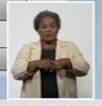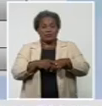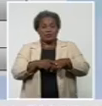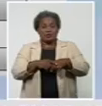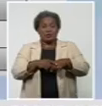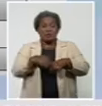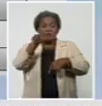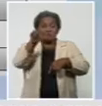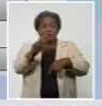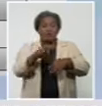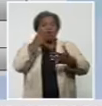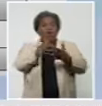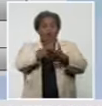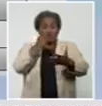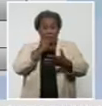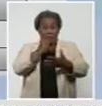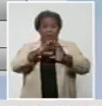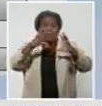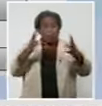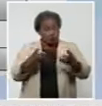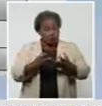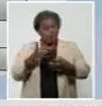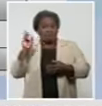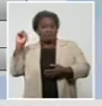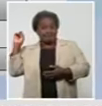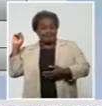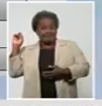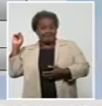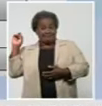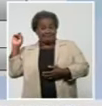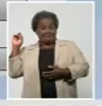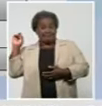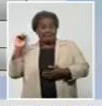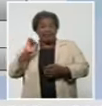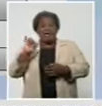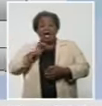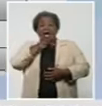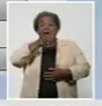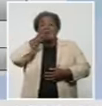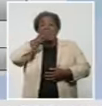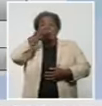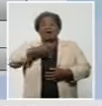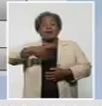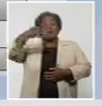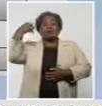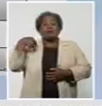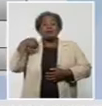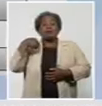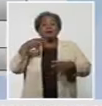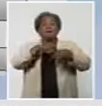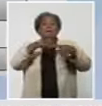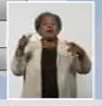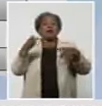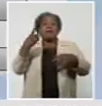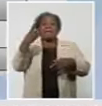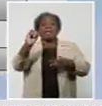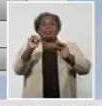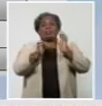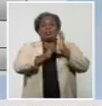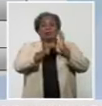casos confirmados en el mundo, pues ya como habíamos dicho ayer, supera los 20 millones.